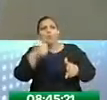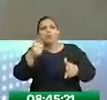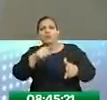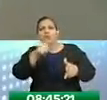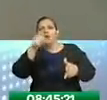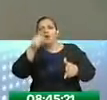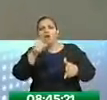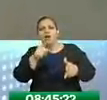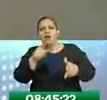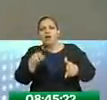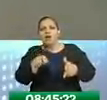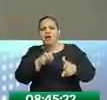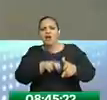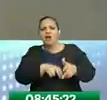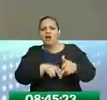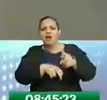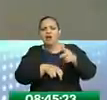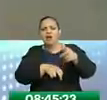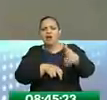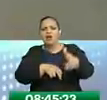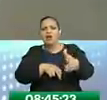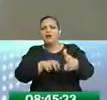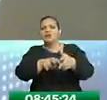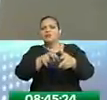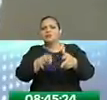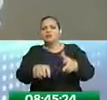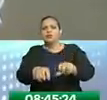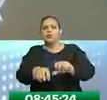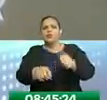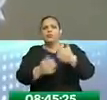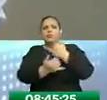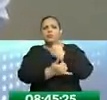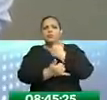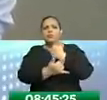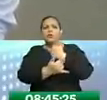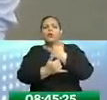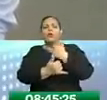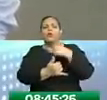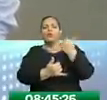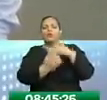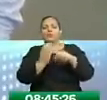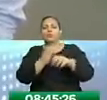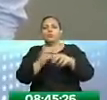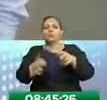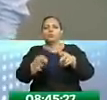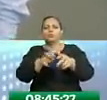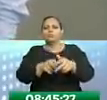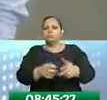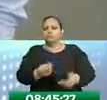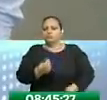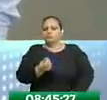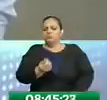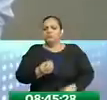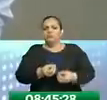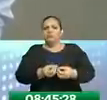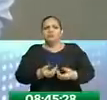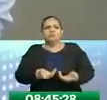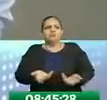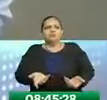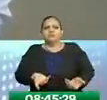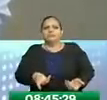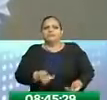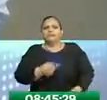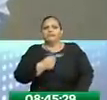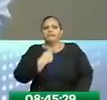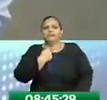saliendo recién a buscar, a hacer por ahí los centavitos. Y no podemos someter a que la gente vaya y se estrese,